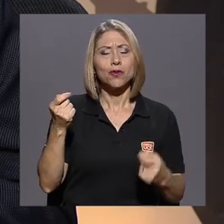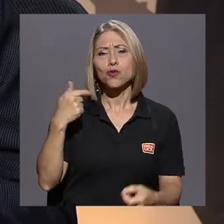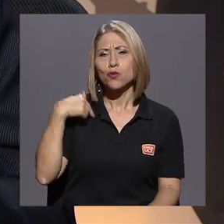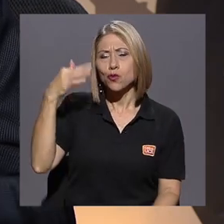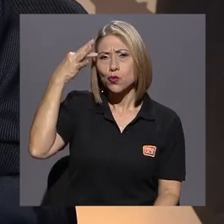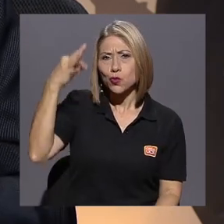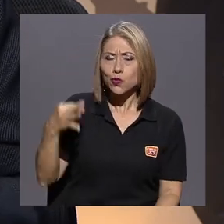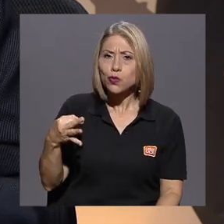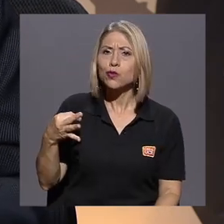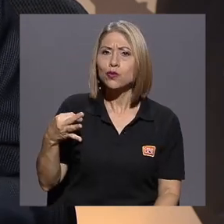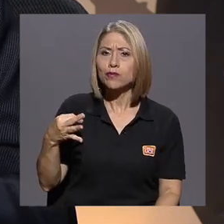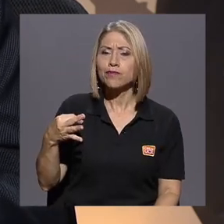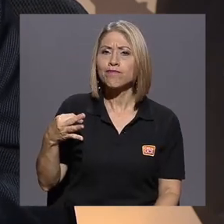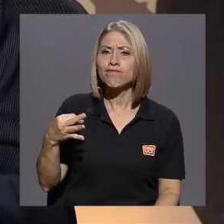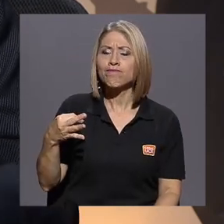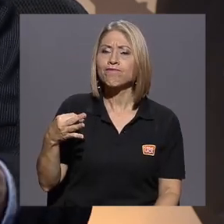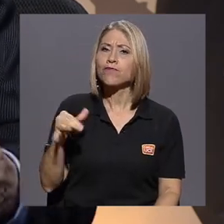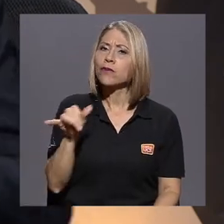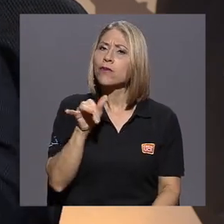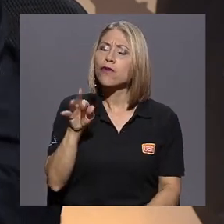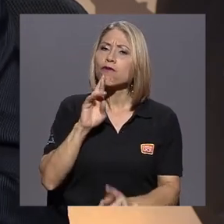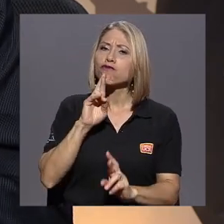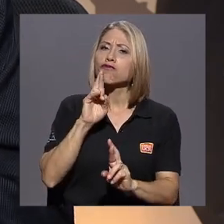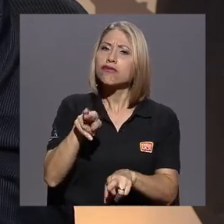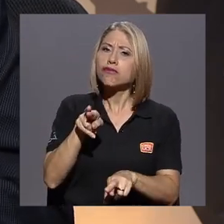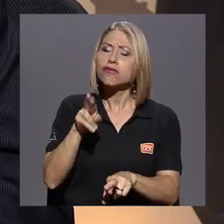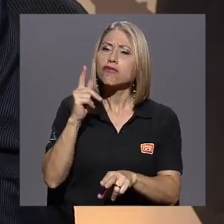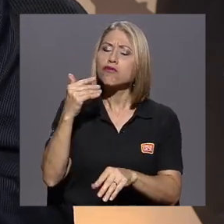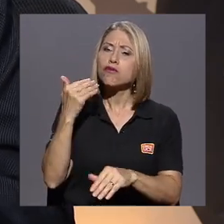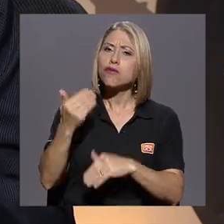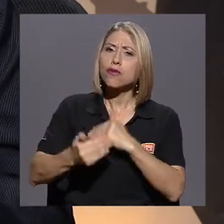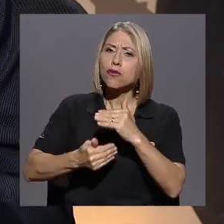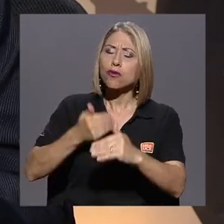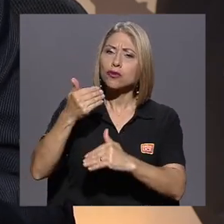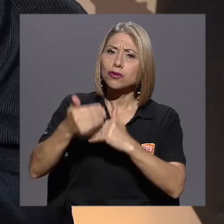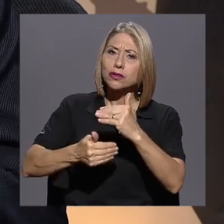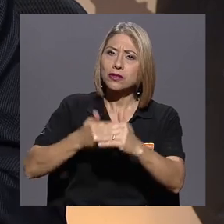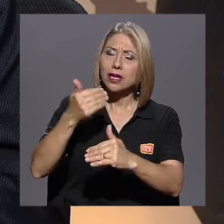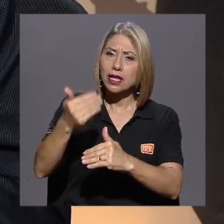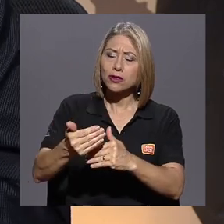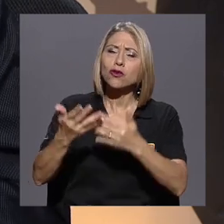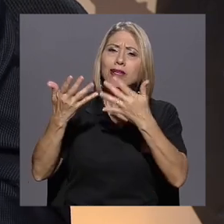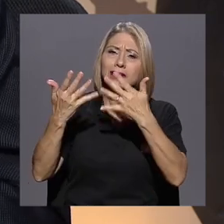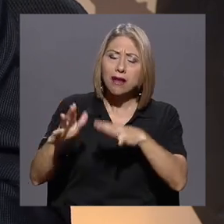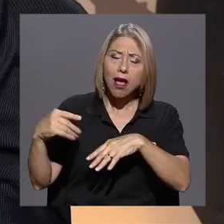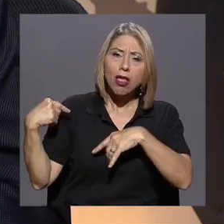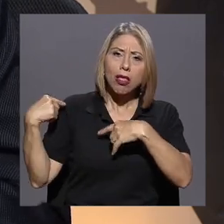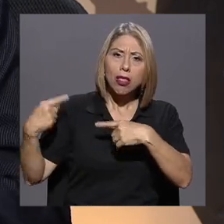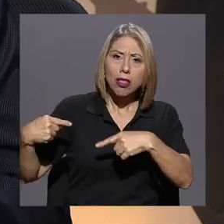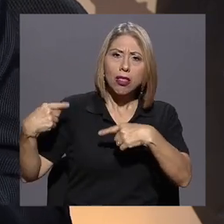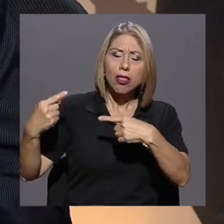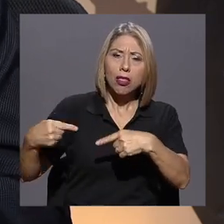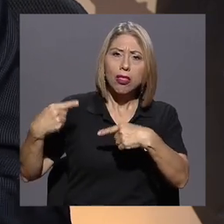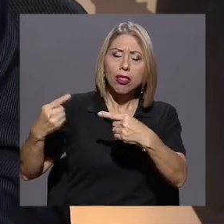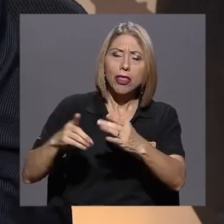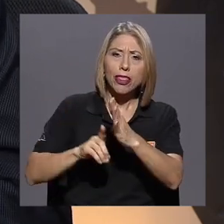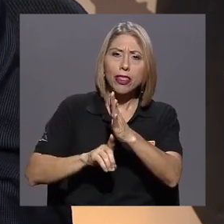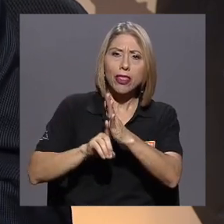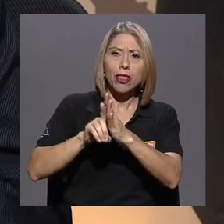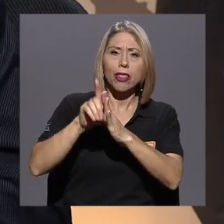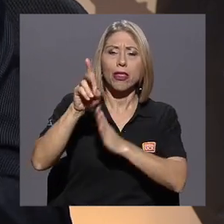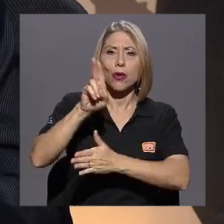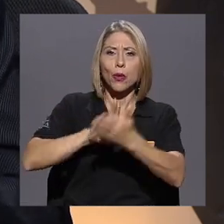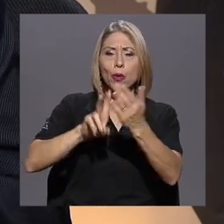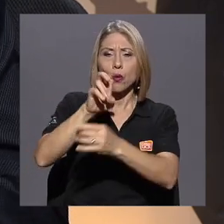fue el resultado de un proceso que se venía desarrollando en la Universidad de